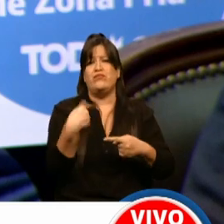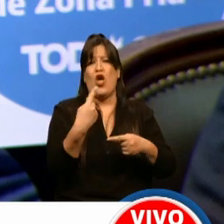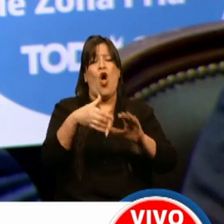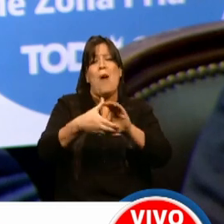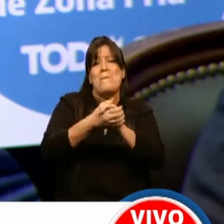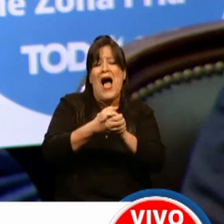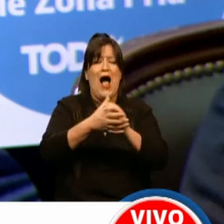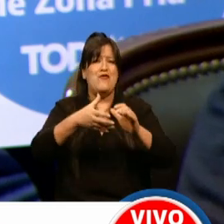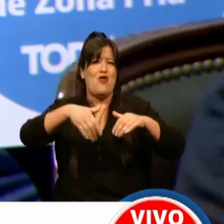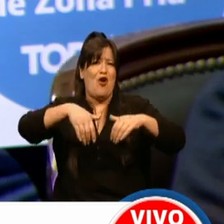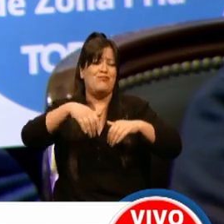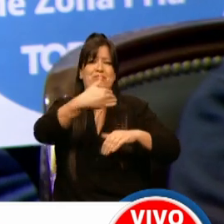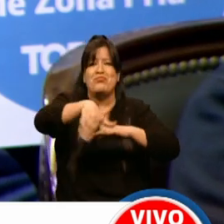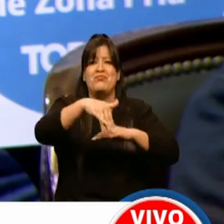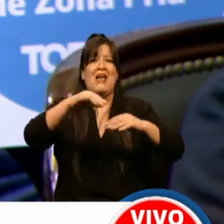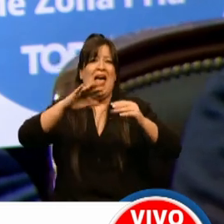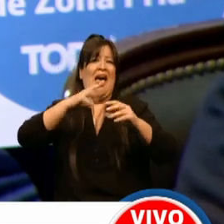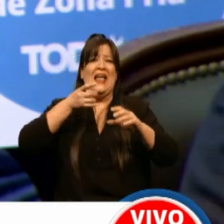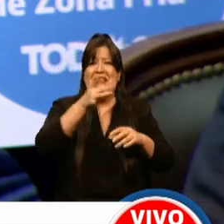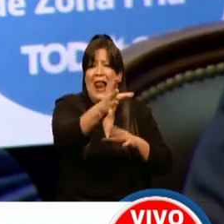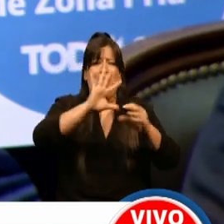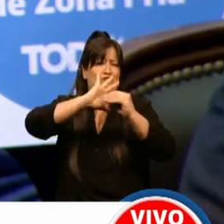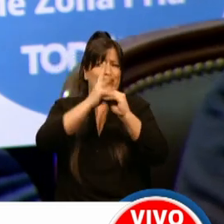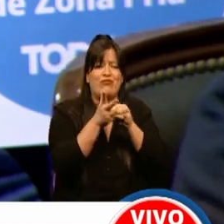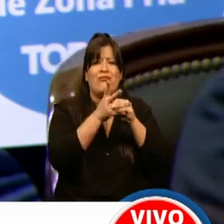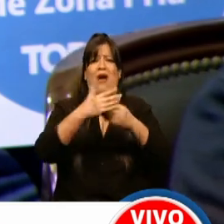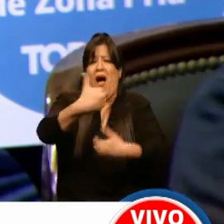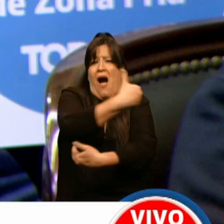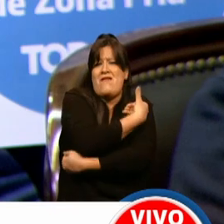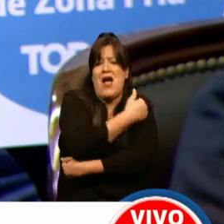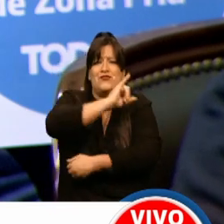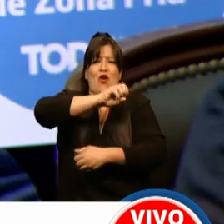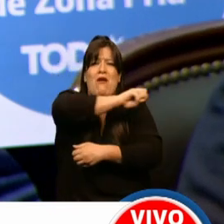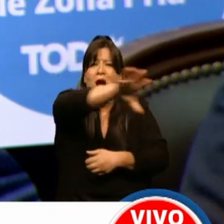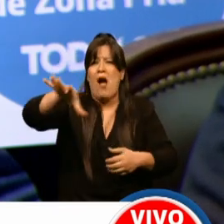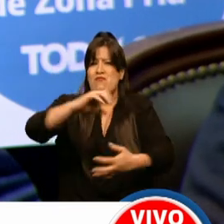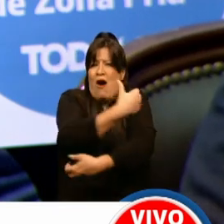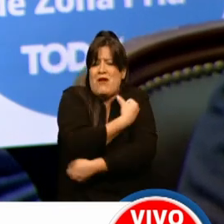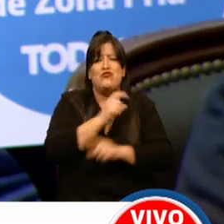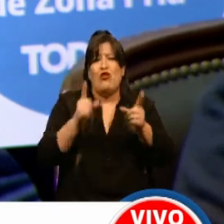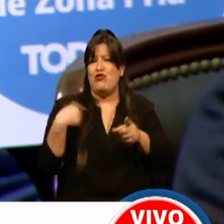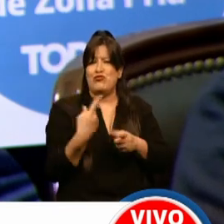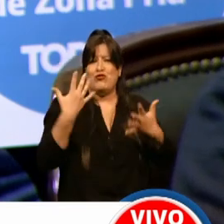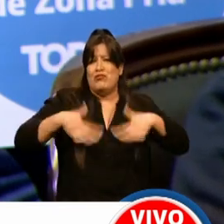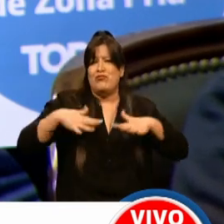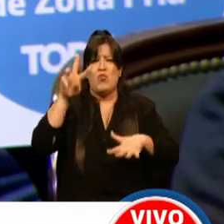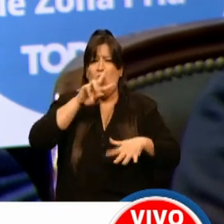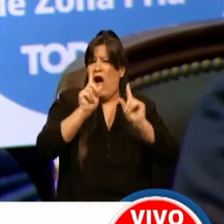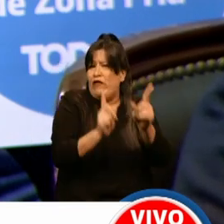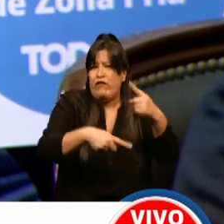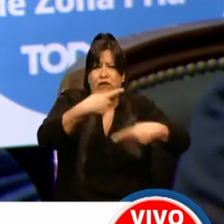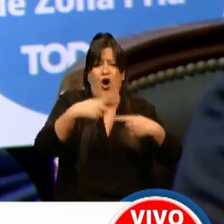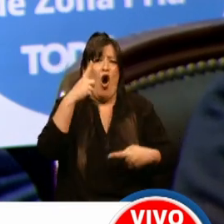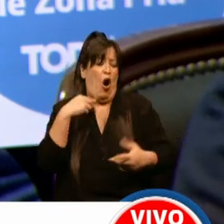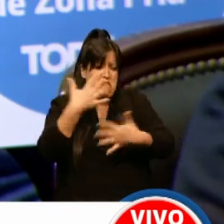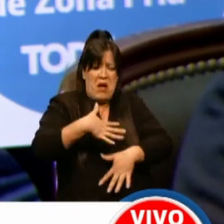en la calle besos en los trenes y abrazos en la hierba sigamos vistiendo los de mujeres sigamos nos pidiendo los